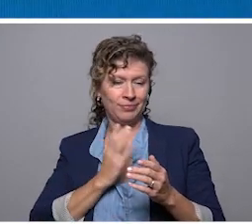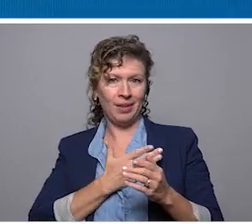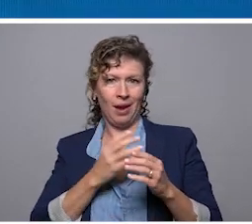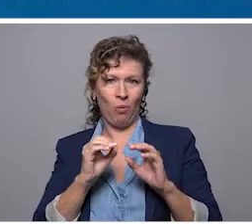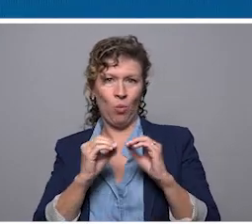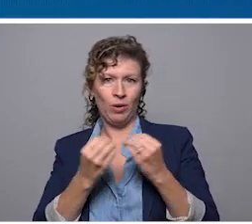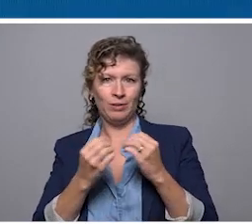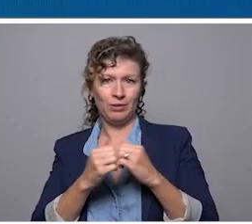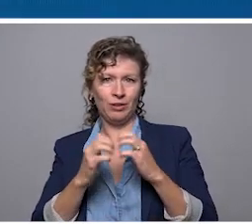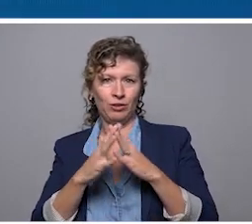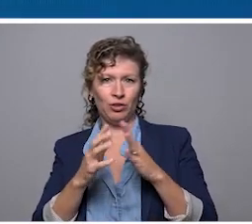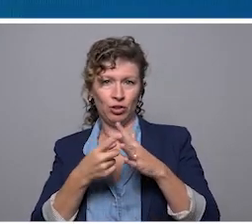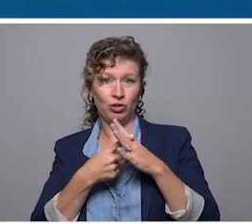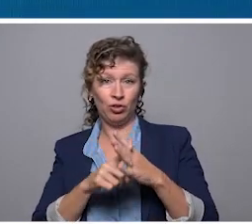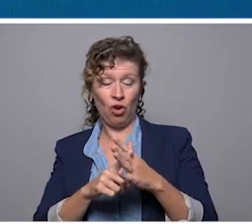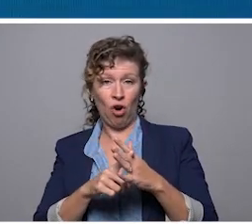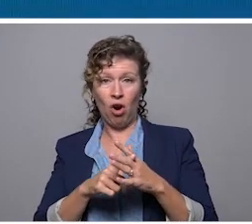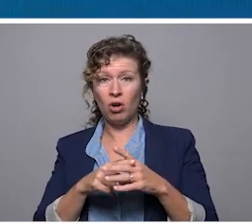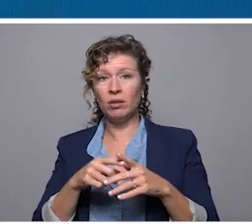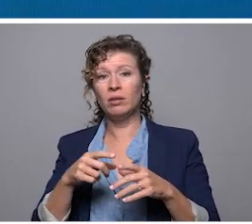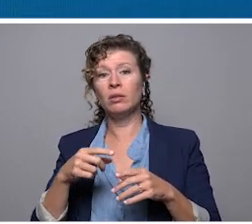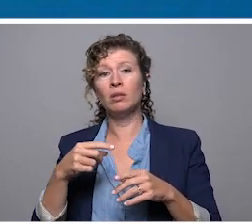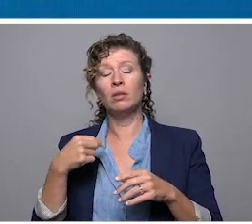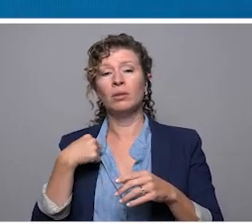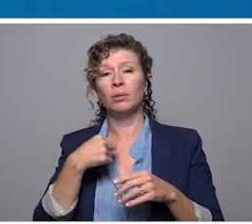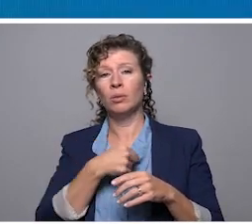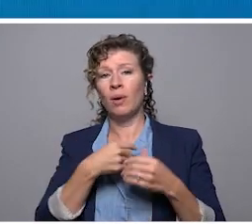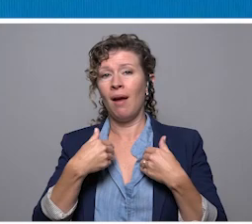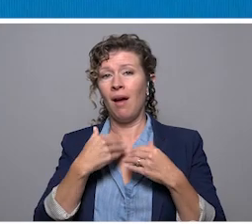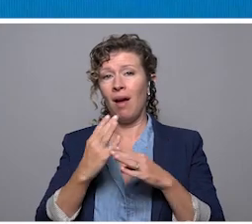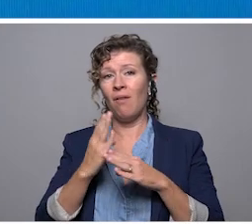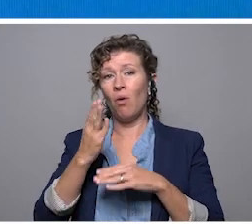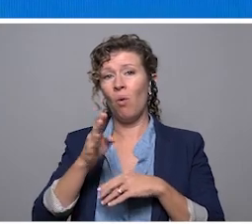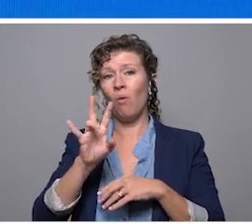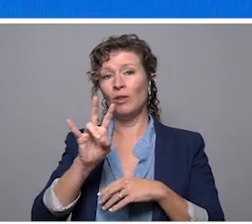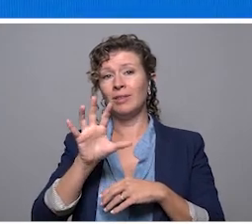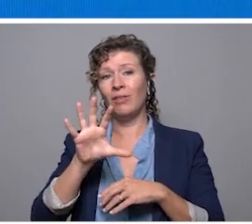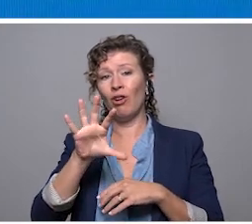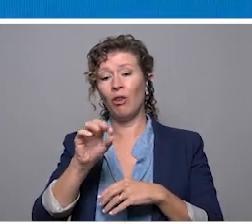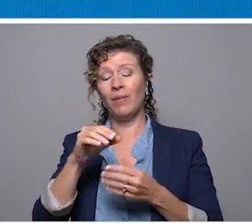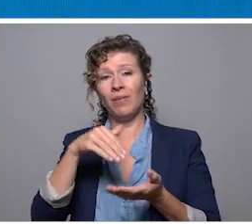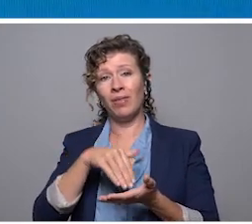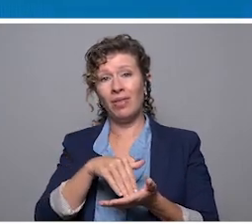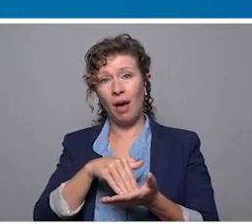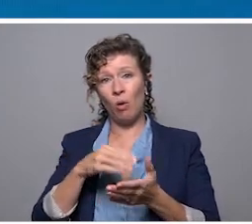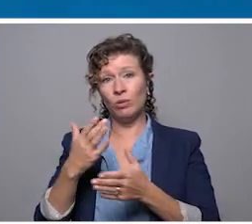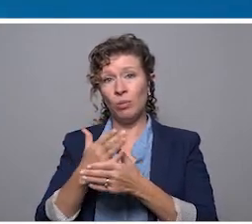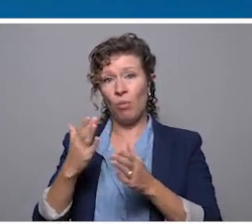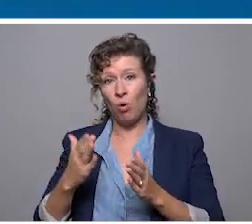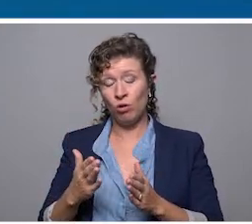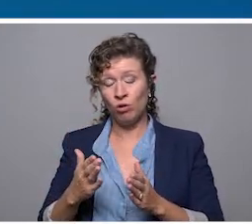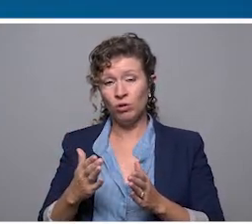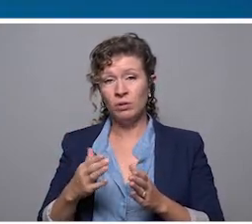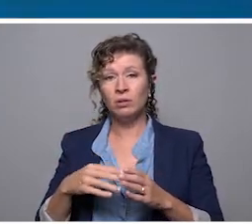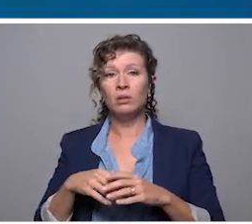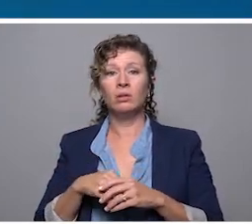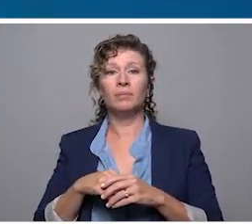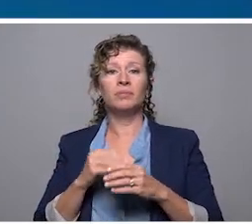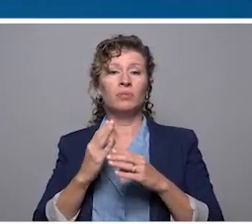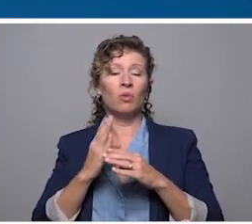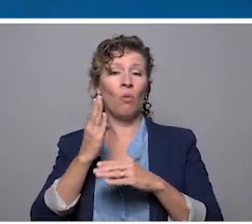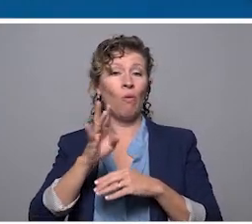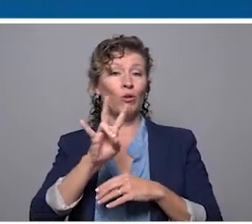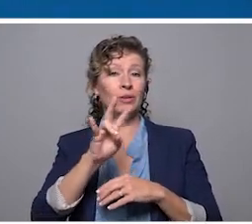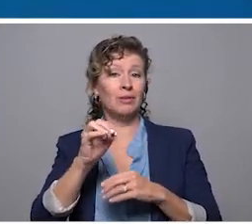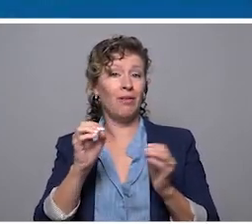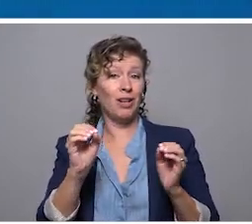750,000 agremiados socios miembros tenemos unas 70 oficinas en el país tenemos